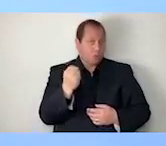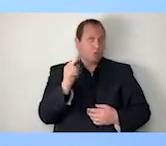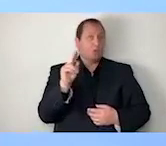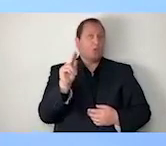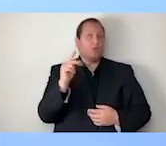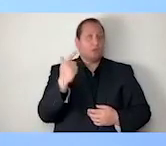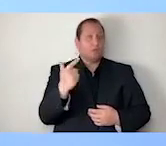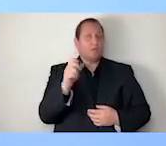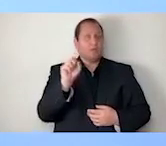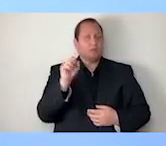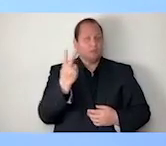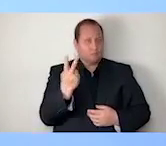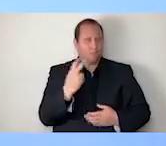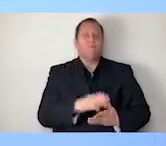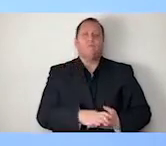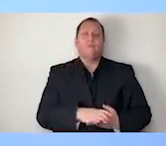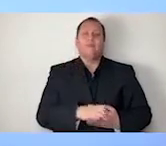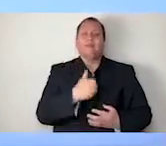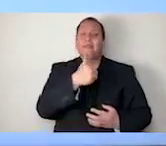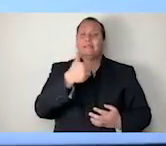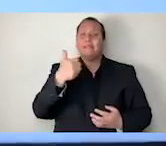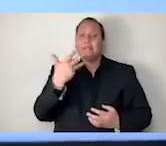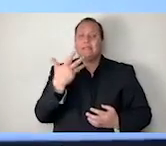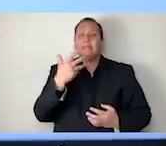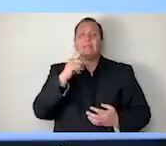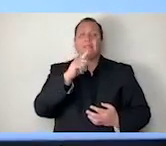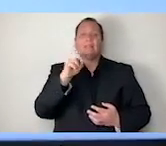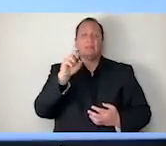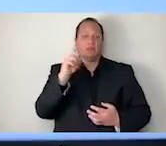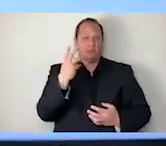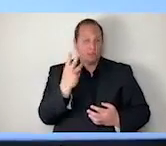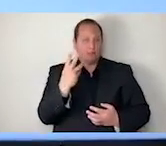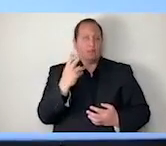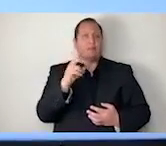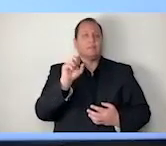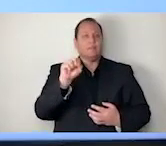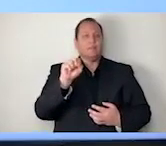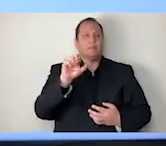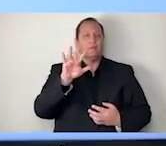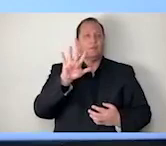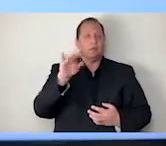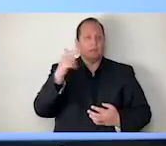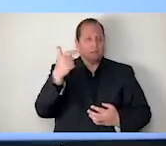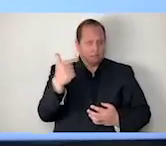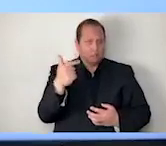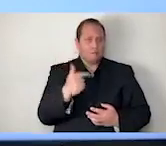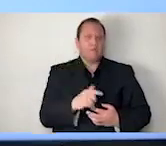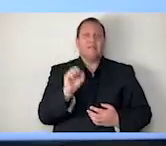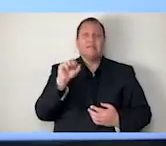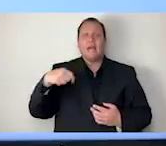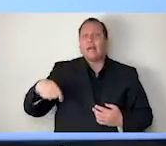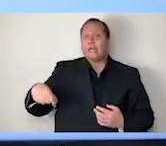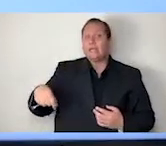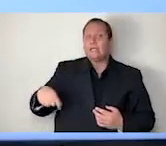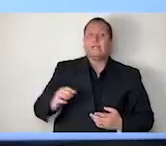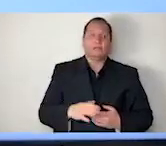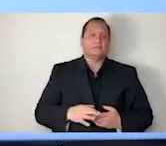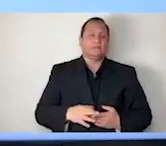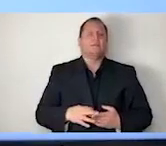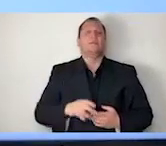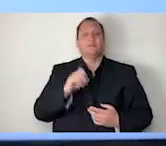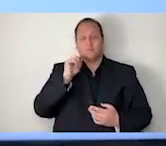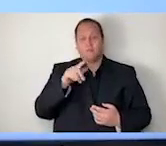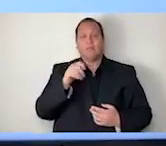99 87 62 66 5 133 60 57 san